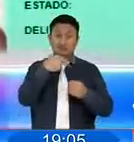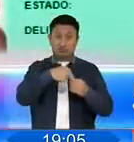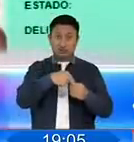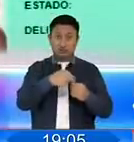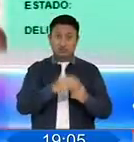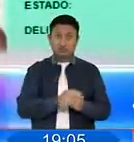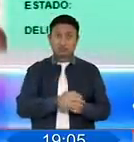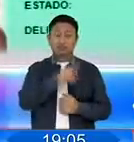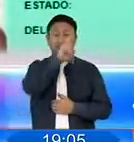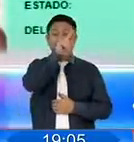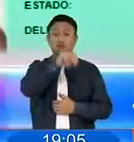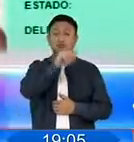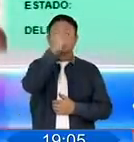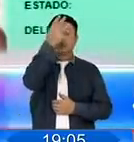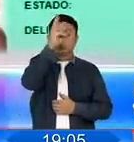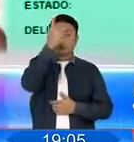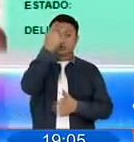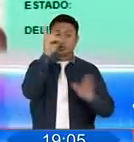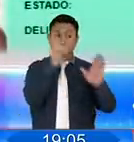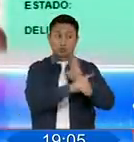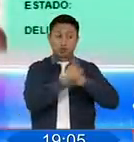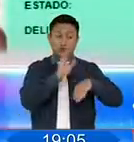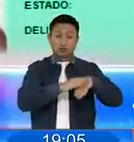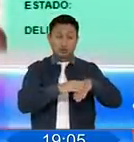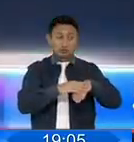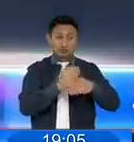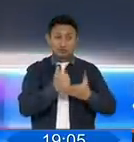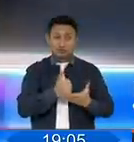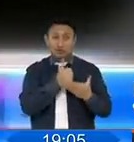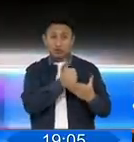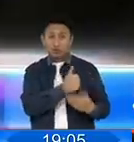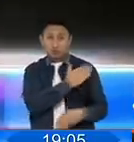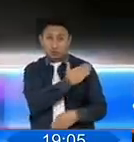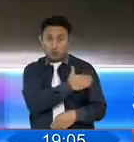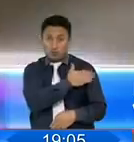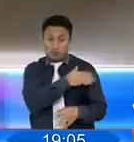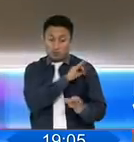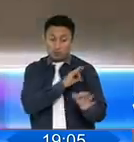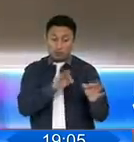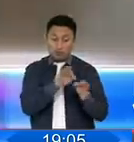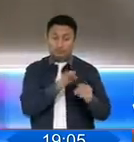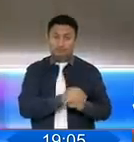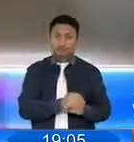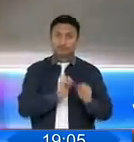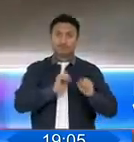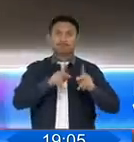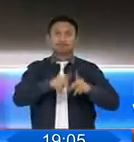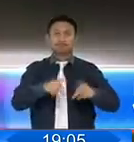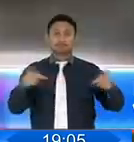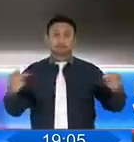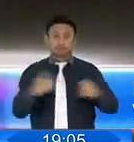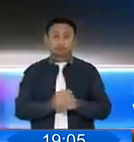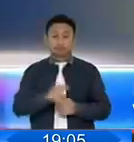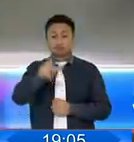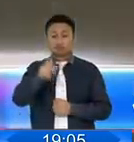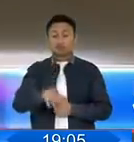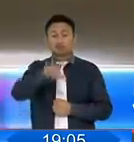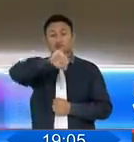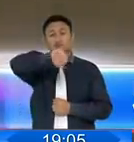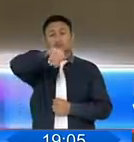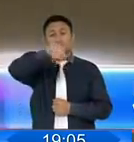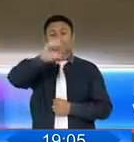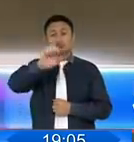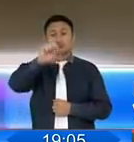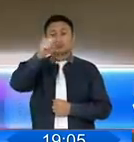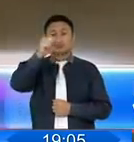2016 hubo una denuncia por tráfico de influencias. Según información de un medio impreso que asegura haber entrevistado a Jocelyn Mieles, otra de las ocupantes de la